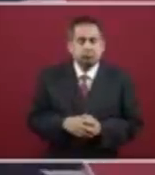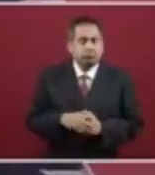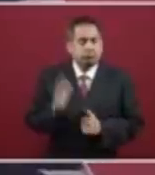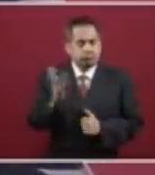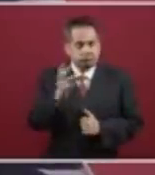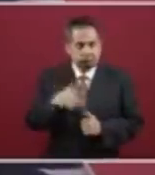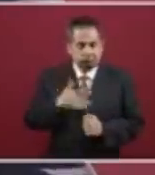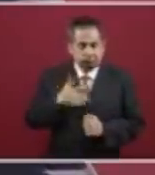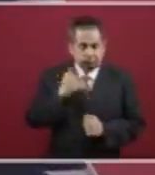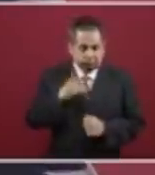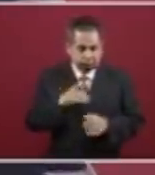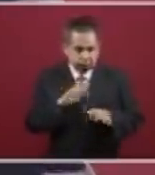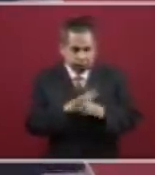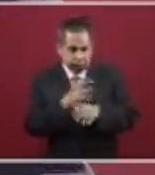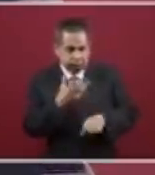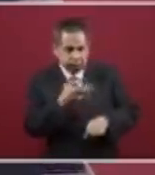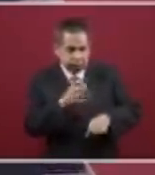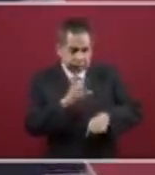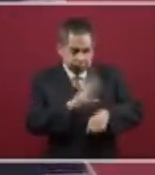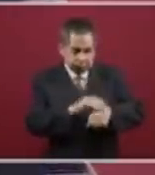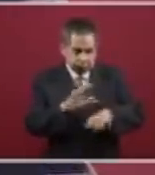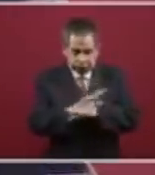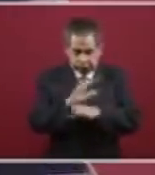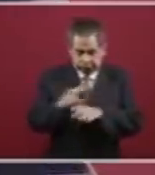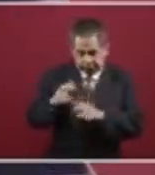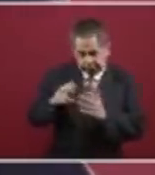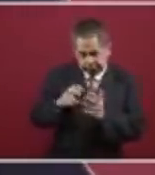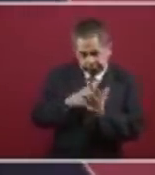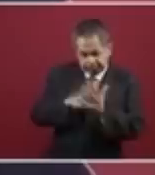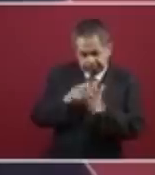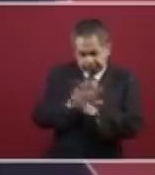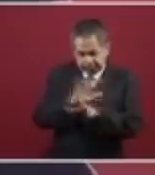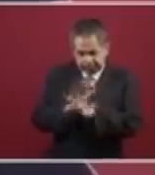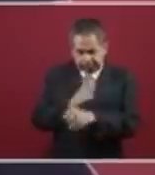un ajuste al presupuesto,